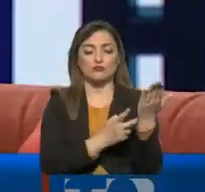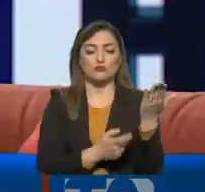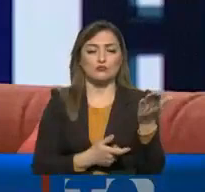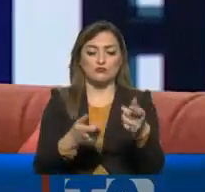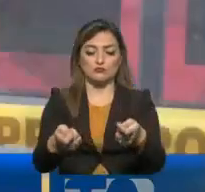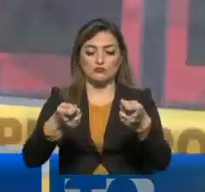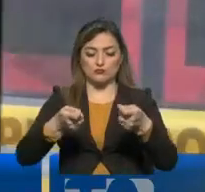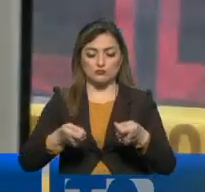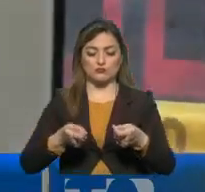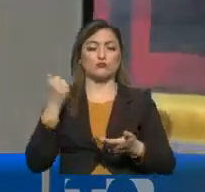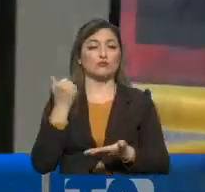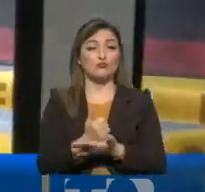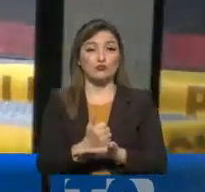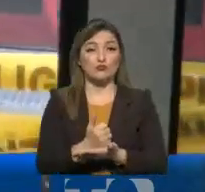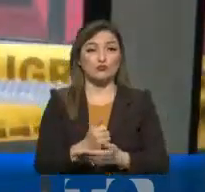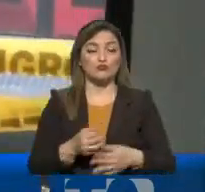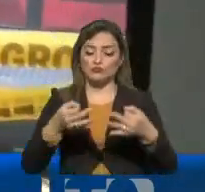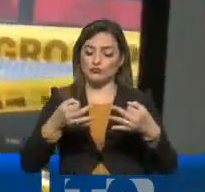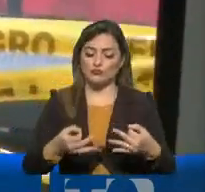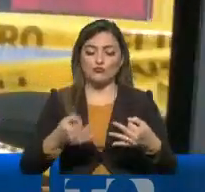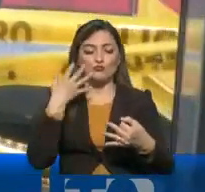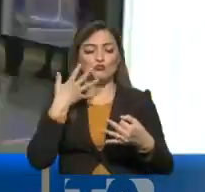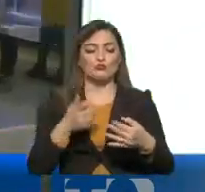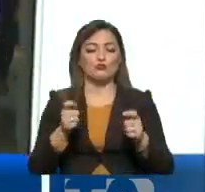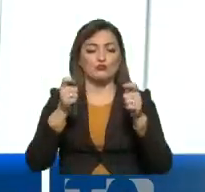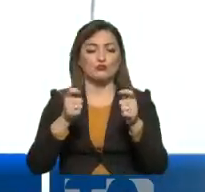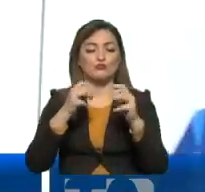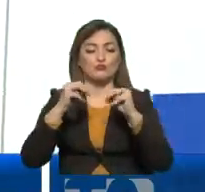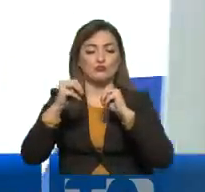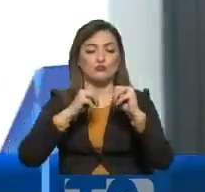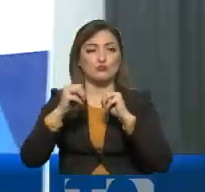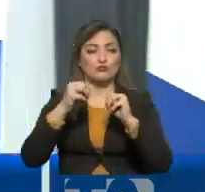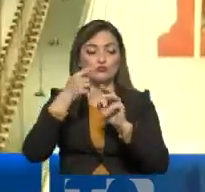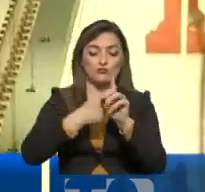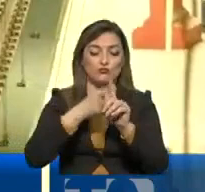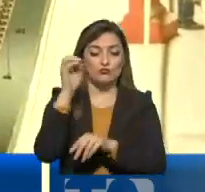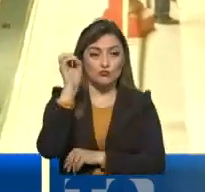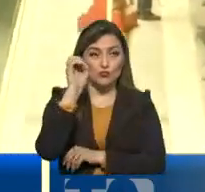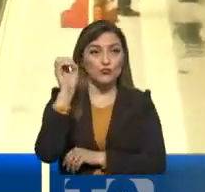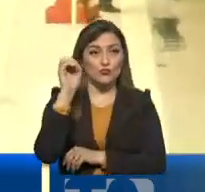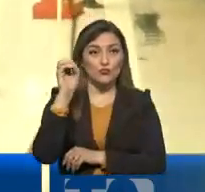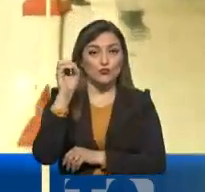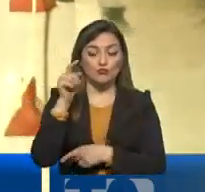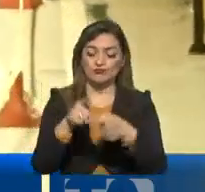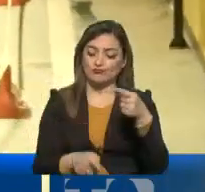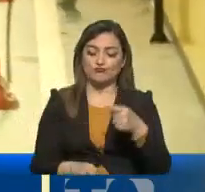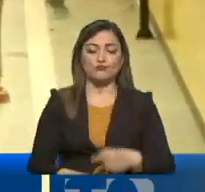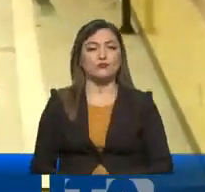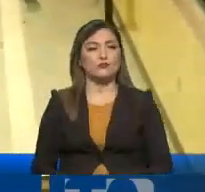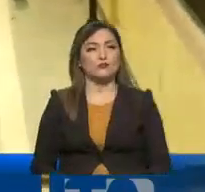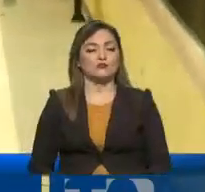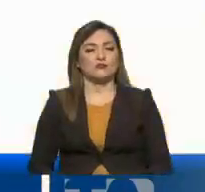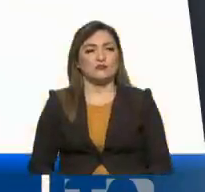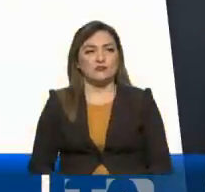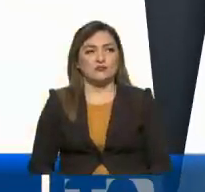ya fue oficializado. Al parecer, la fecha estimada para la entrega del Metro de Quito, que sería en el mes de octubre, no será posible. Al menos así